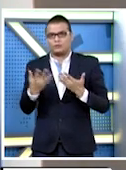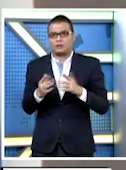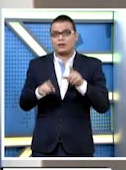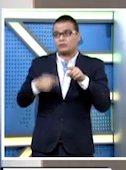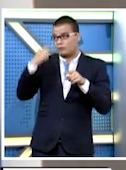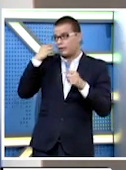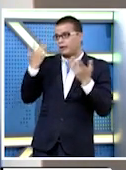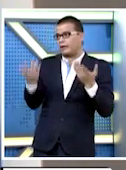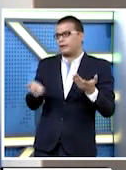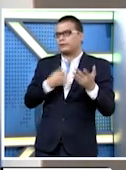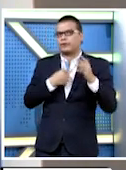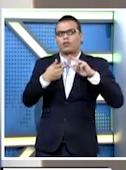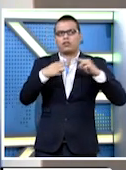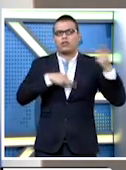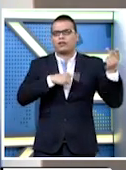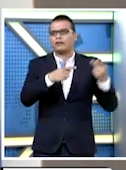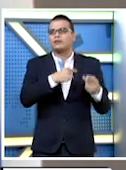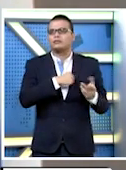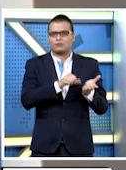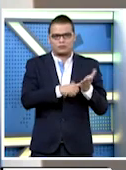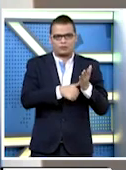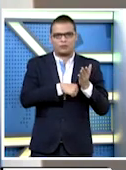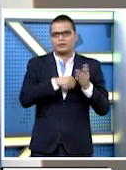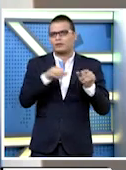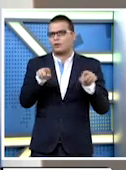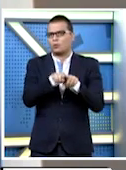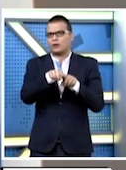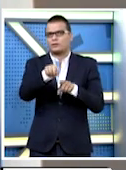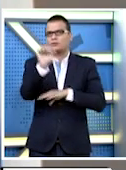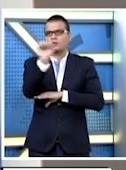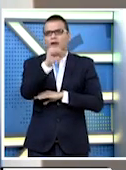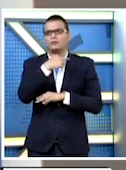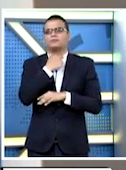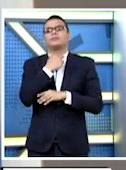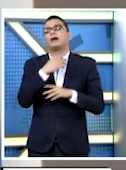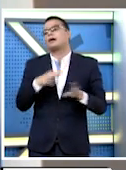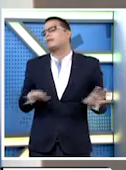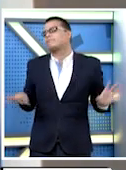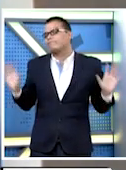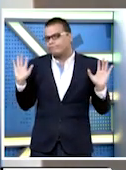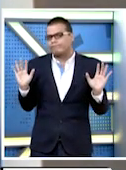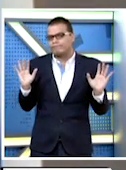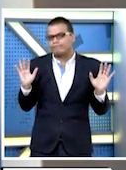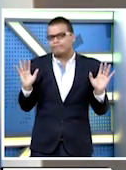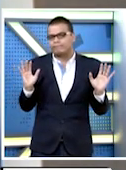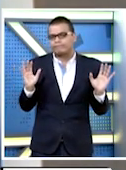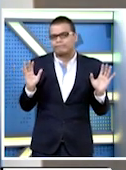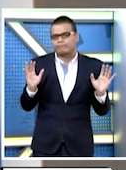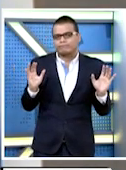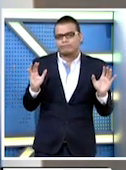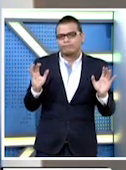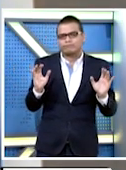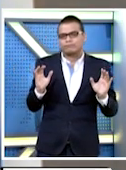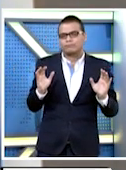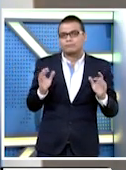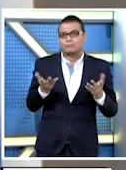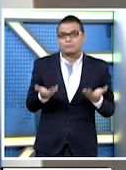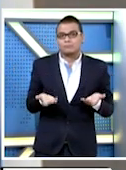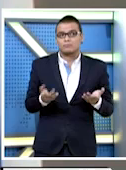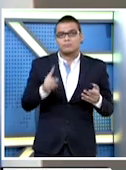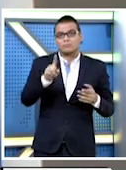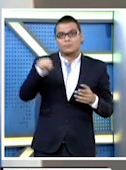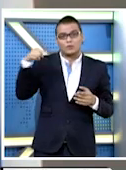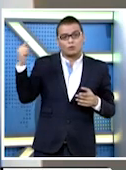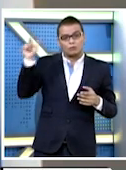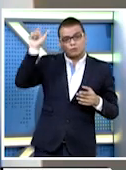coincide el pico y placa con el número de mi cédula. Le digo, sí, eso puede haber ocurrido, pero en ese caso necesitamos que otro